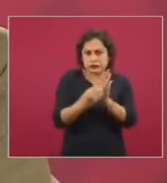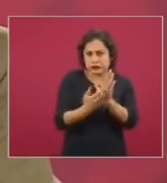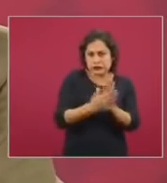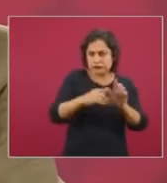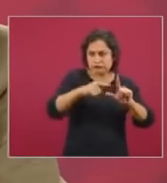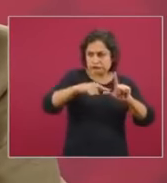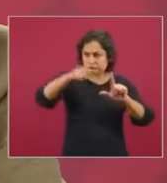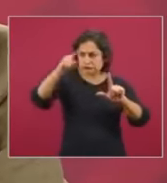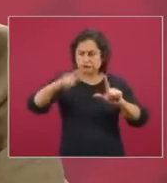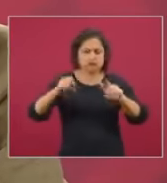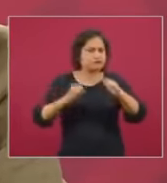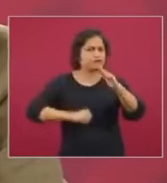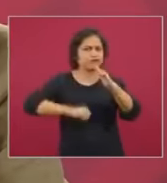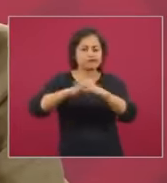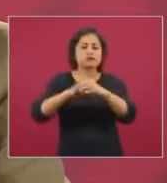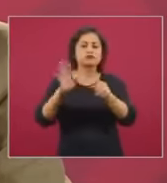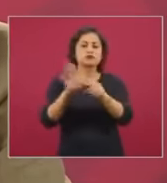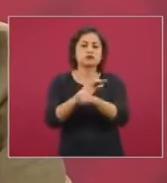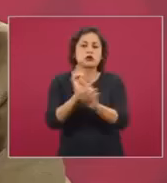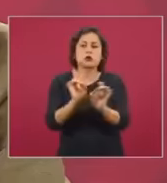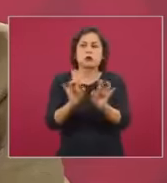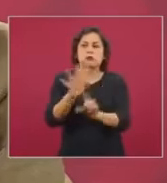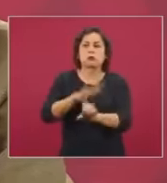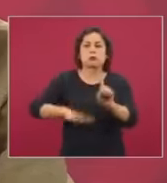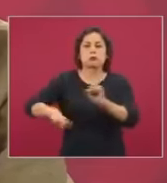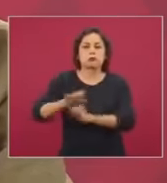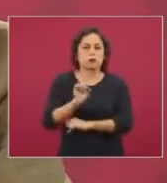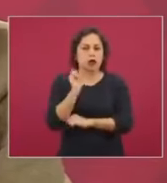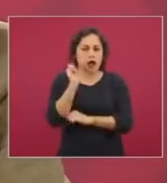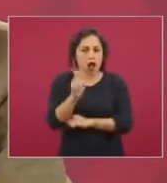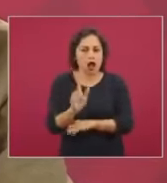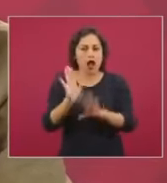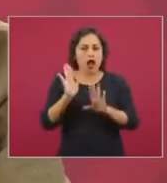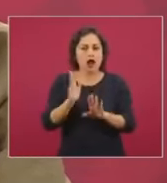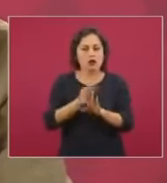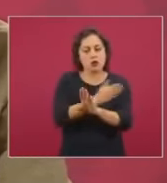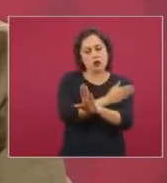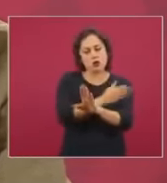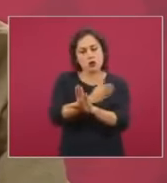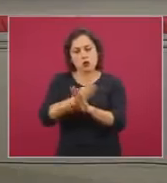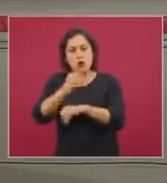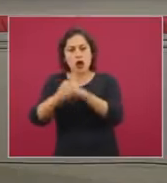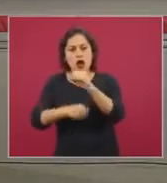desastre, pero en general la curva pues, no tiene excesos en todo el año, sino ¿por qué?